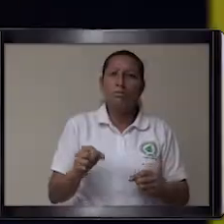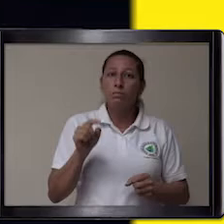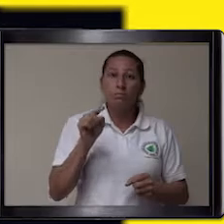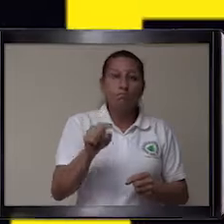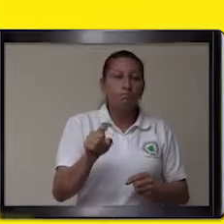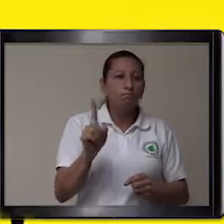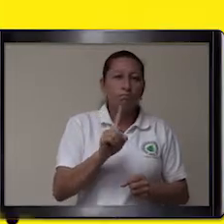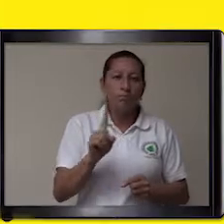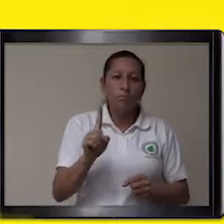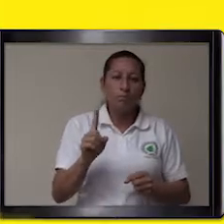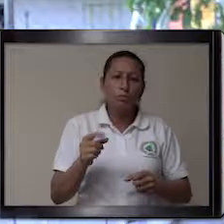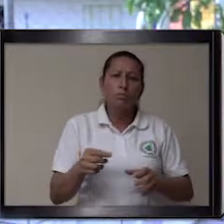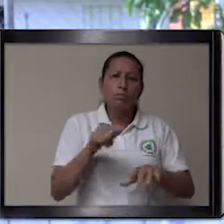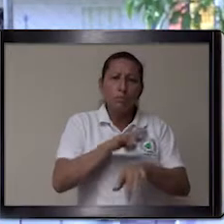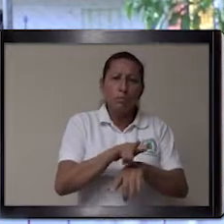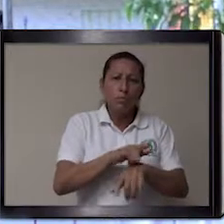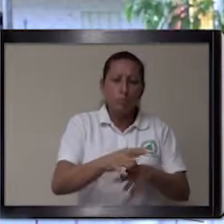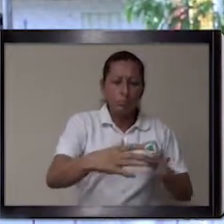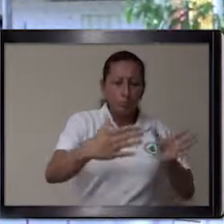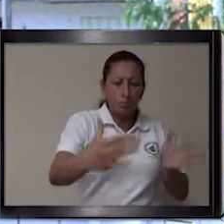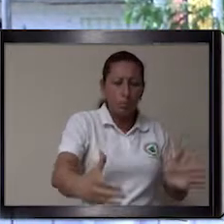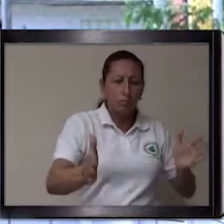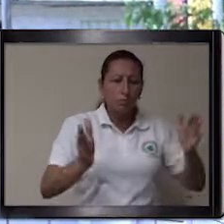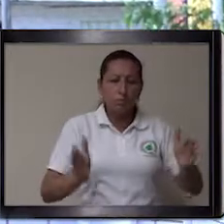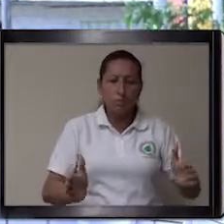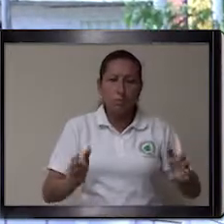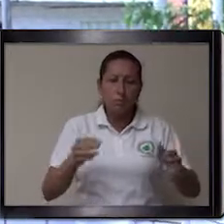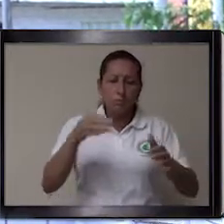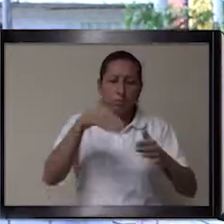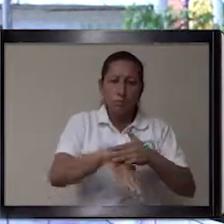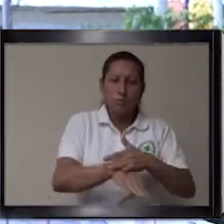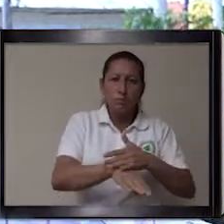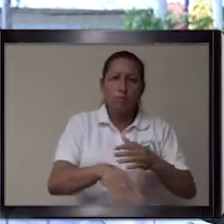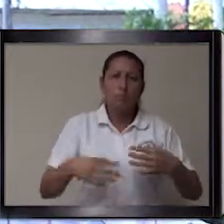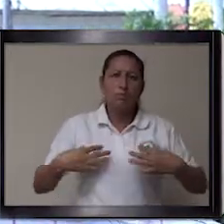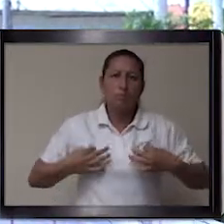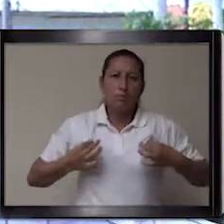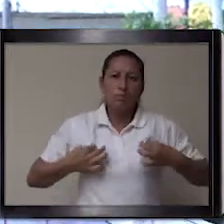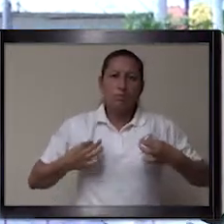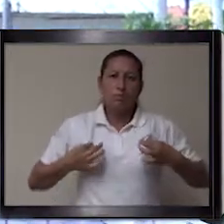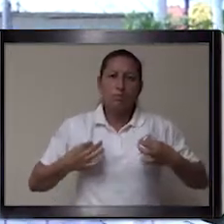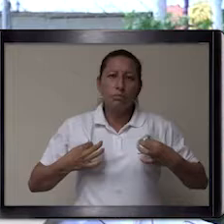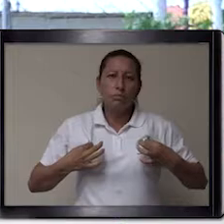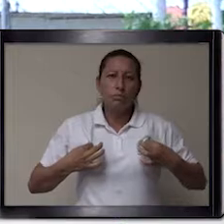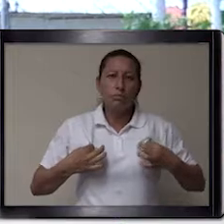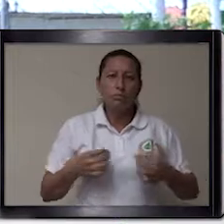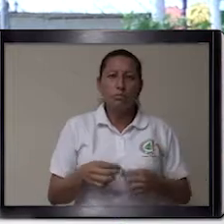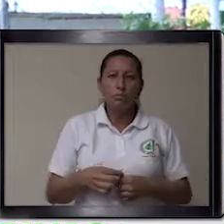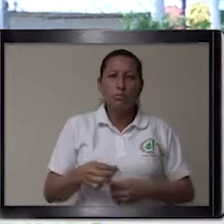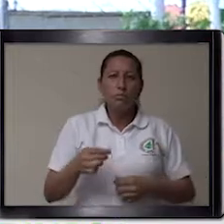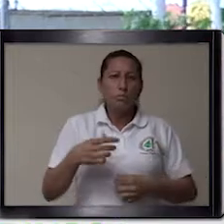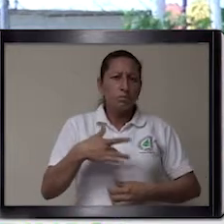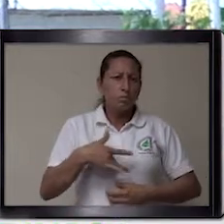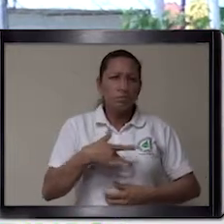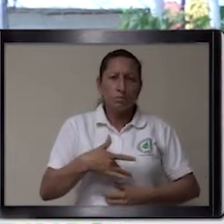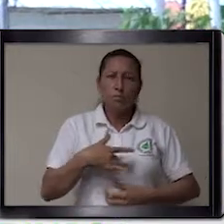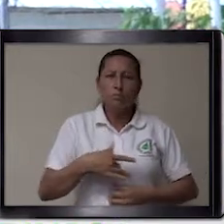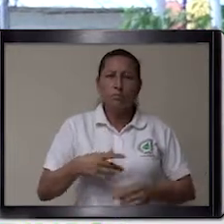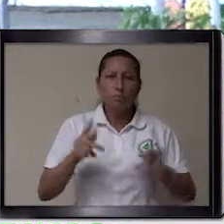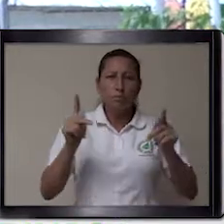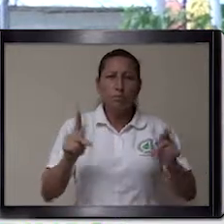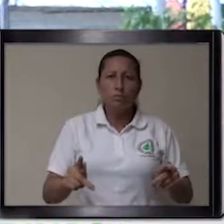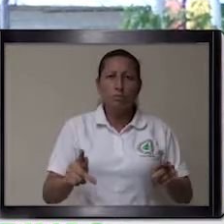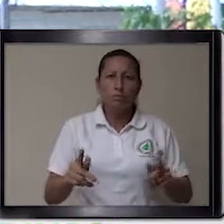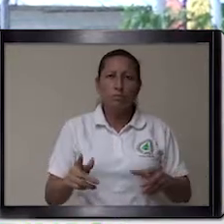alto. Estar preparado, o sea, con algo de ropa, pues, víveres, o